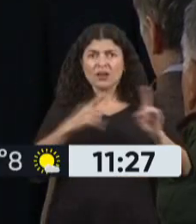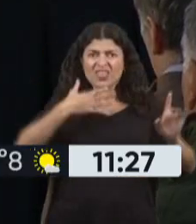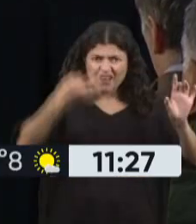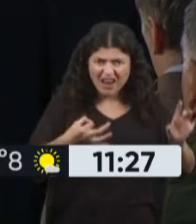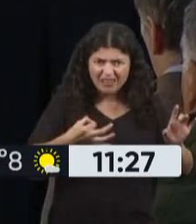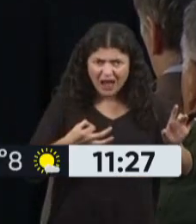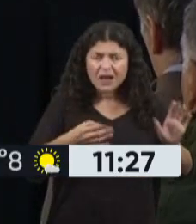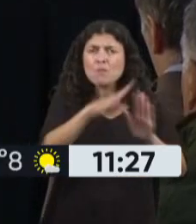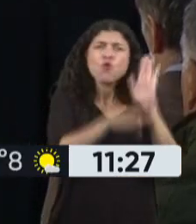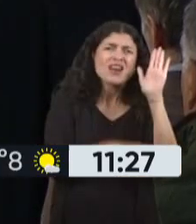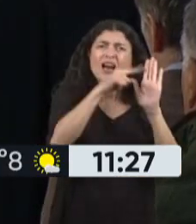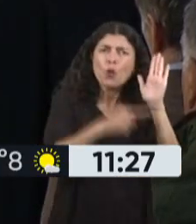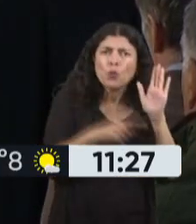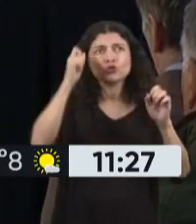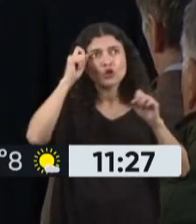cosas que